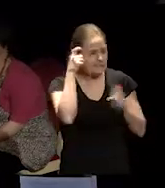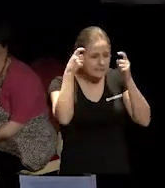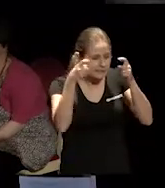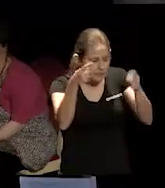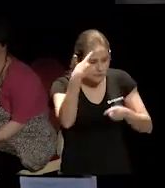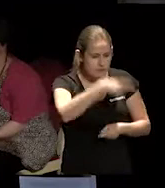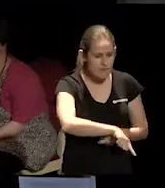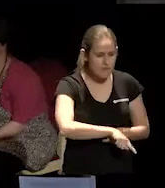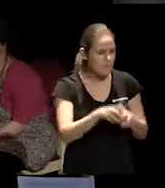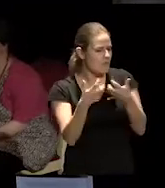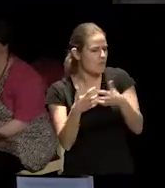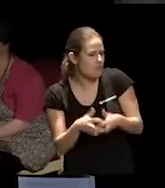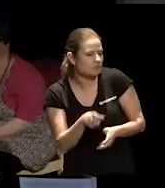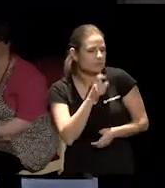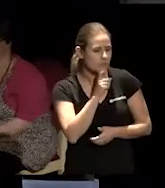esto.